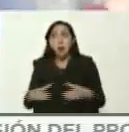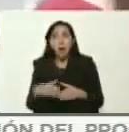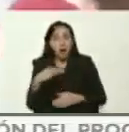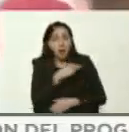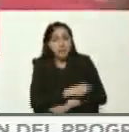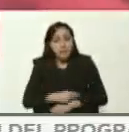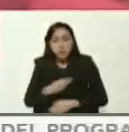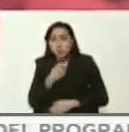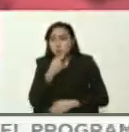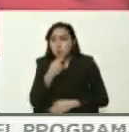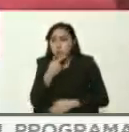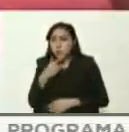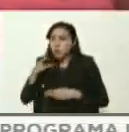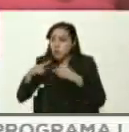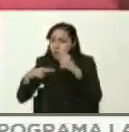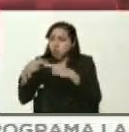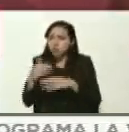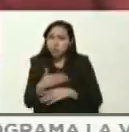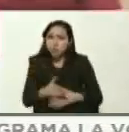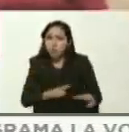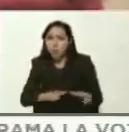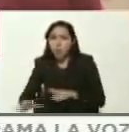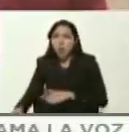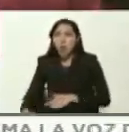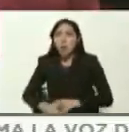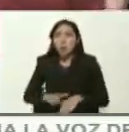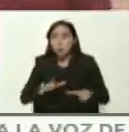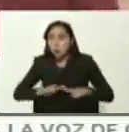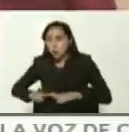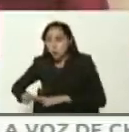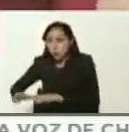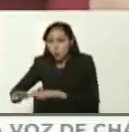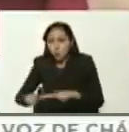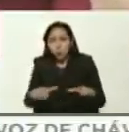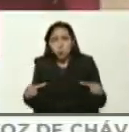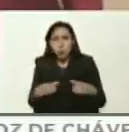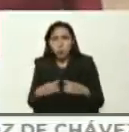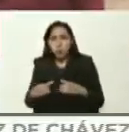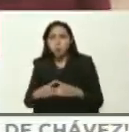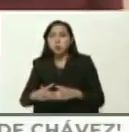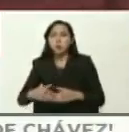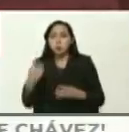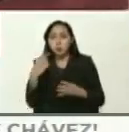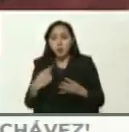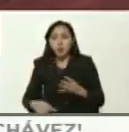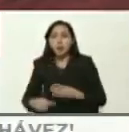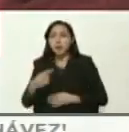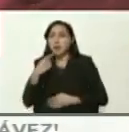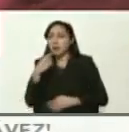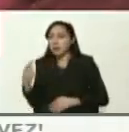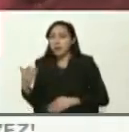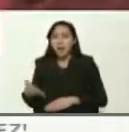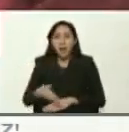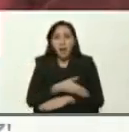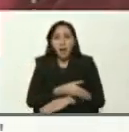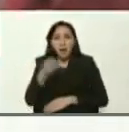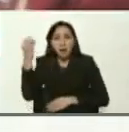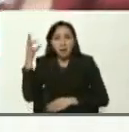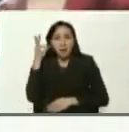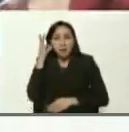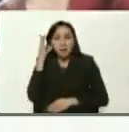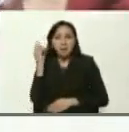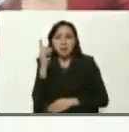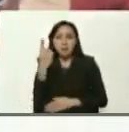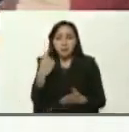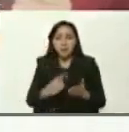hermosa, que tiene en todas sus áreas, además punto y círculo, como decía la Negra Requena, más de